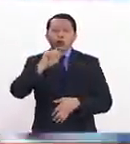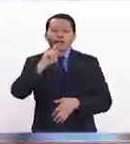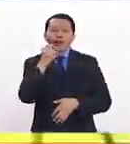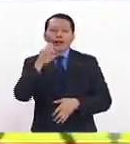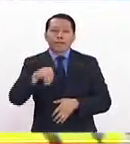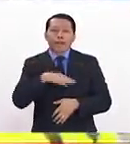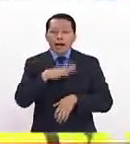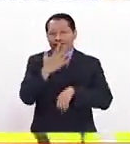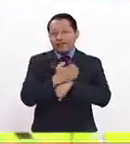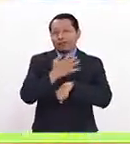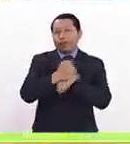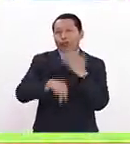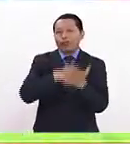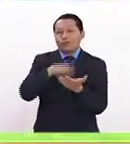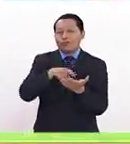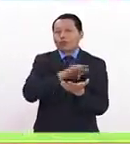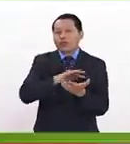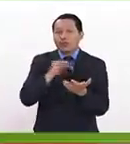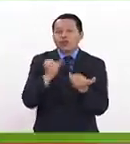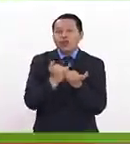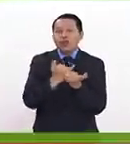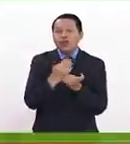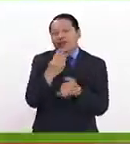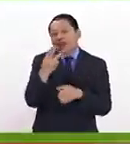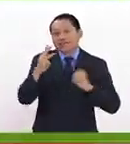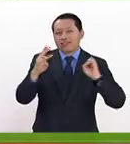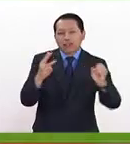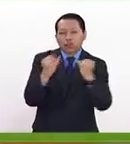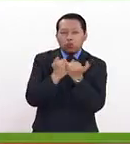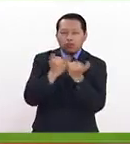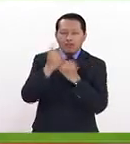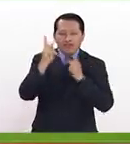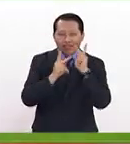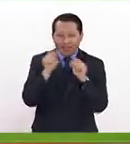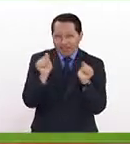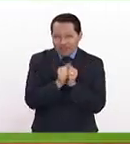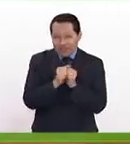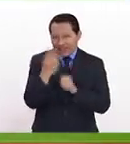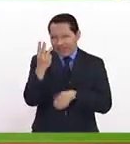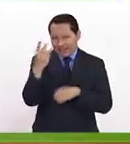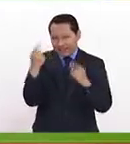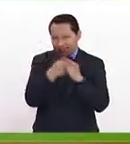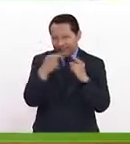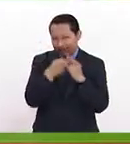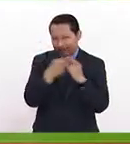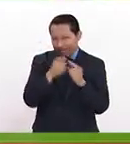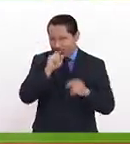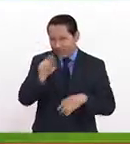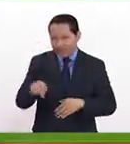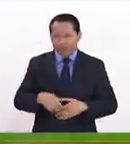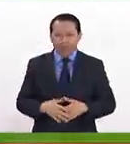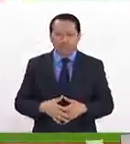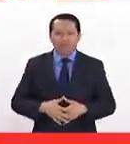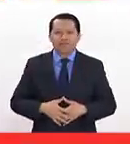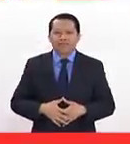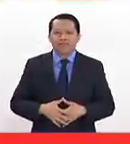ubica en 5º puesto al golear 3-0 al Burnley en calidad de visitante con triplete de Harry Kane.